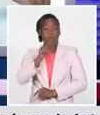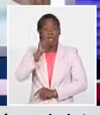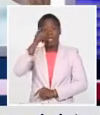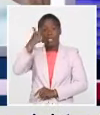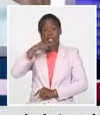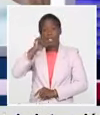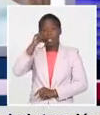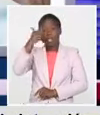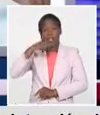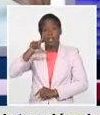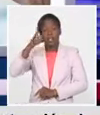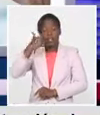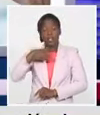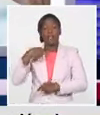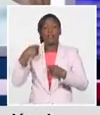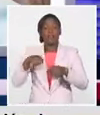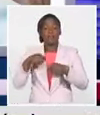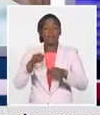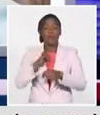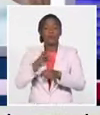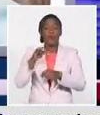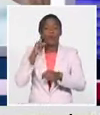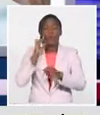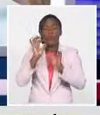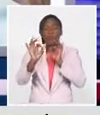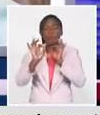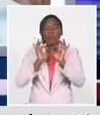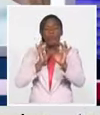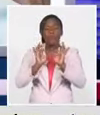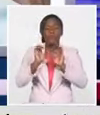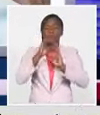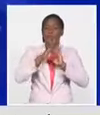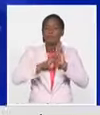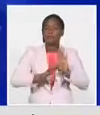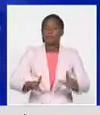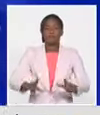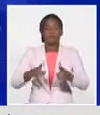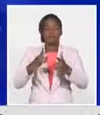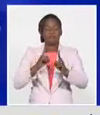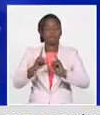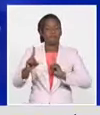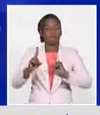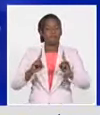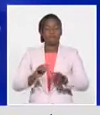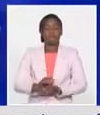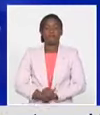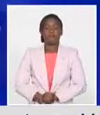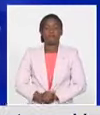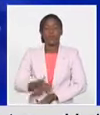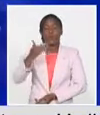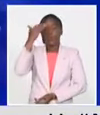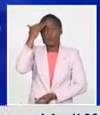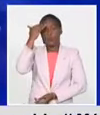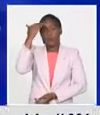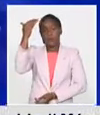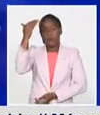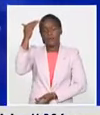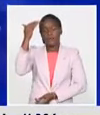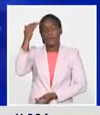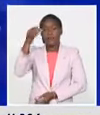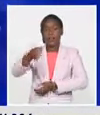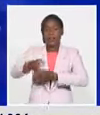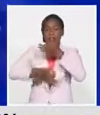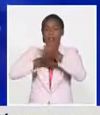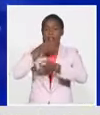también colabore y ayude con estas medidas que hay que cumplir. Bueno, muchísimas gracias a la doctora en Ciencias Miladis Limonta, gerente